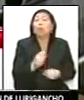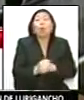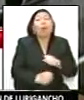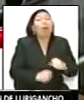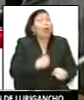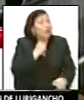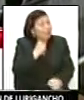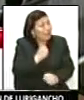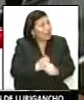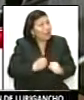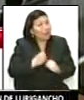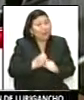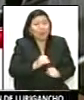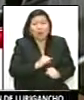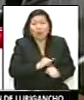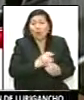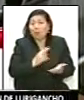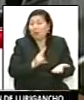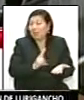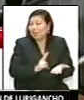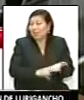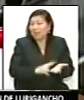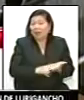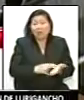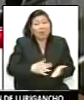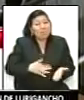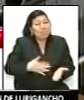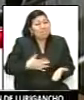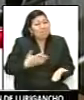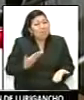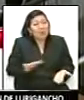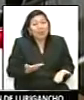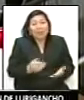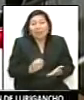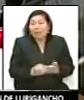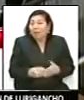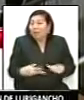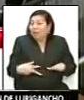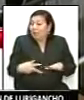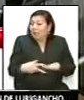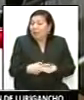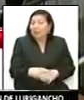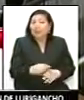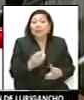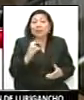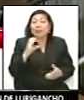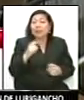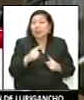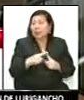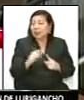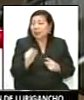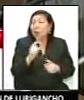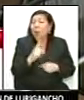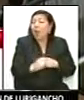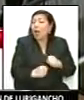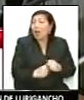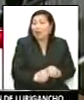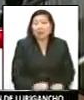de servicio a una institución como es Salud y no es posible que le estén computando su CTS anualmente